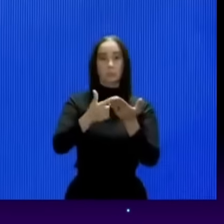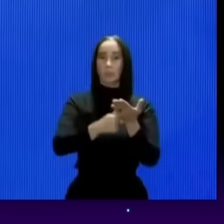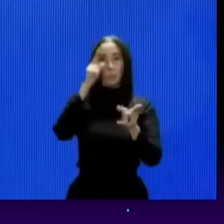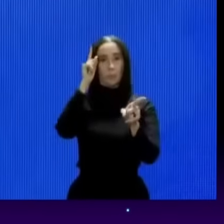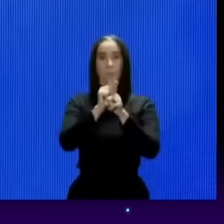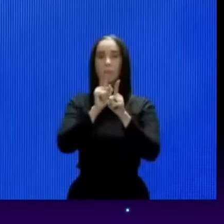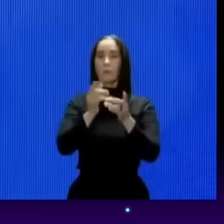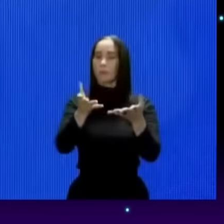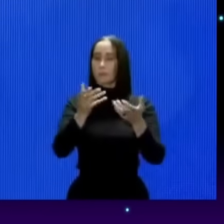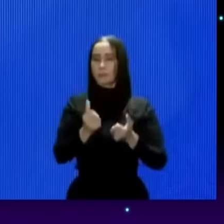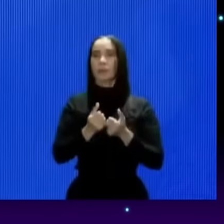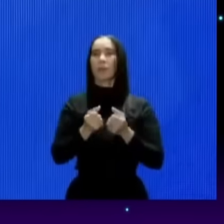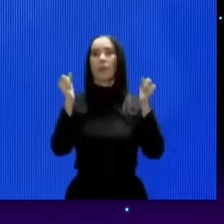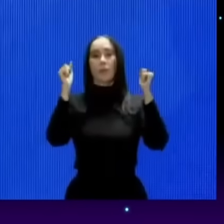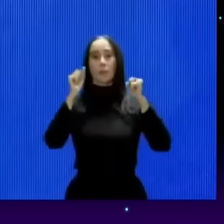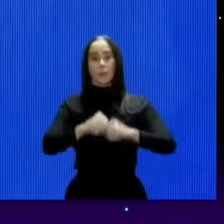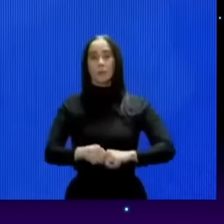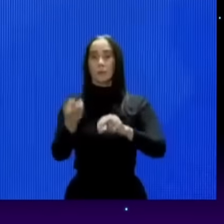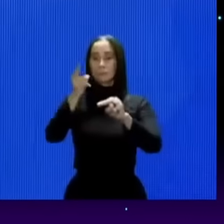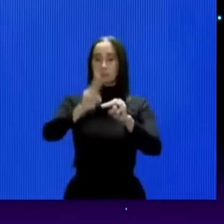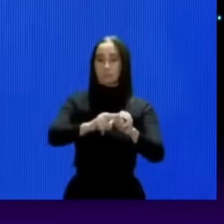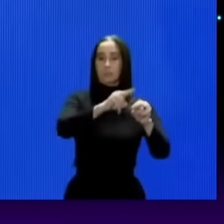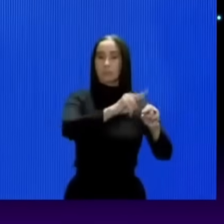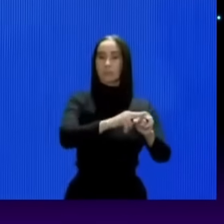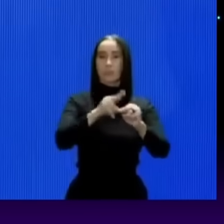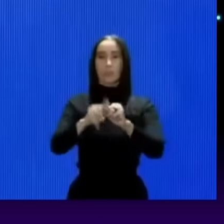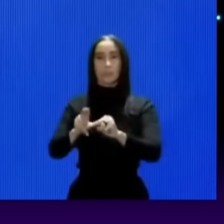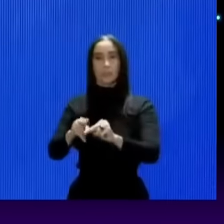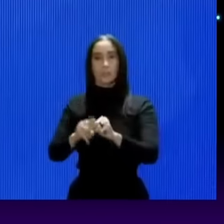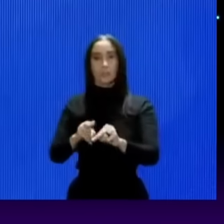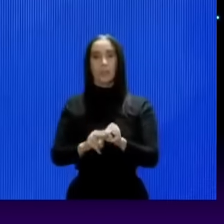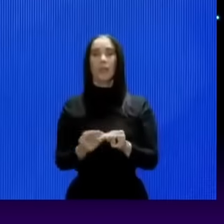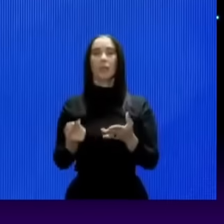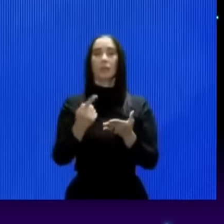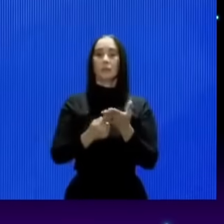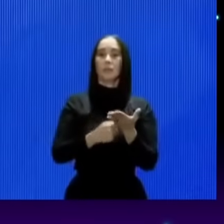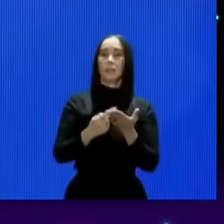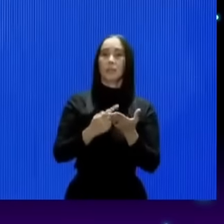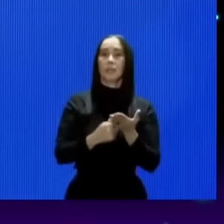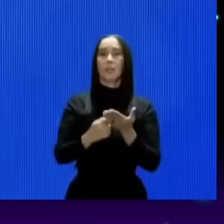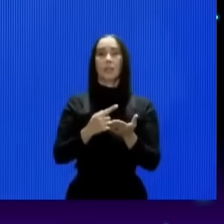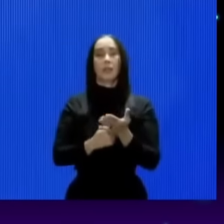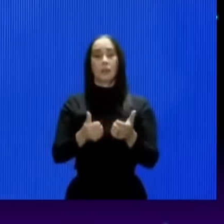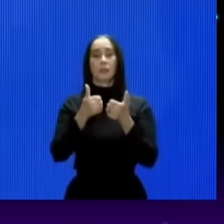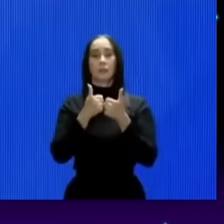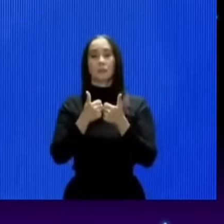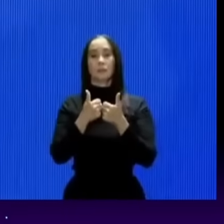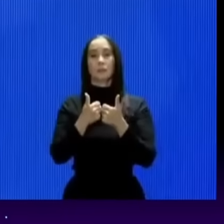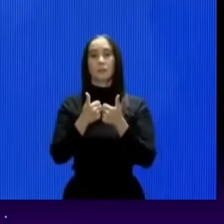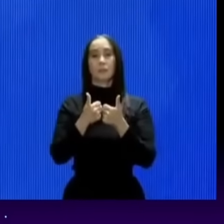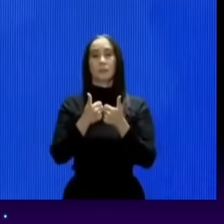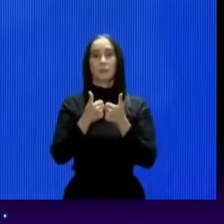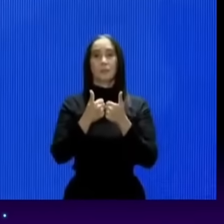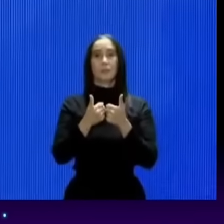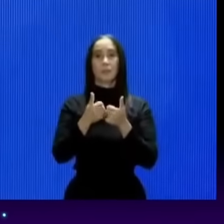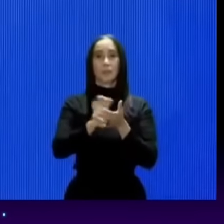diálogo para que poder sentarnos en base a las condiciones que fueron muy bien